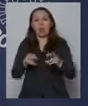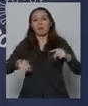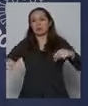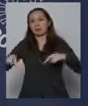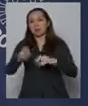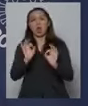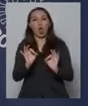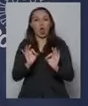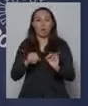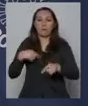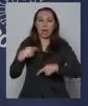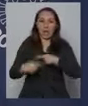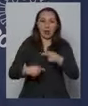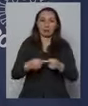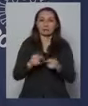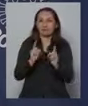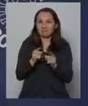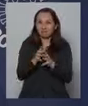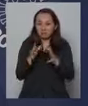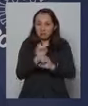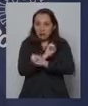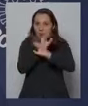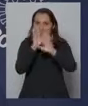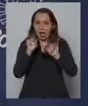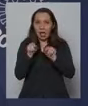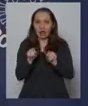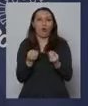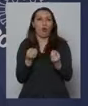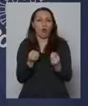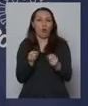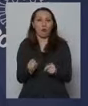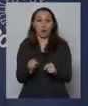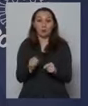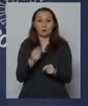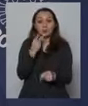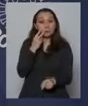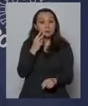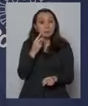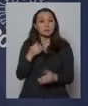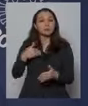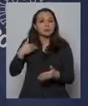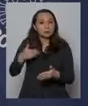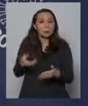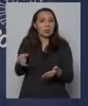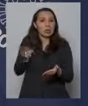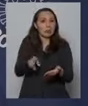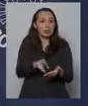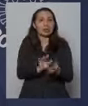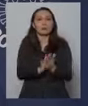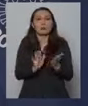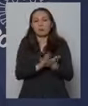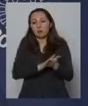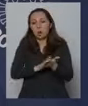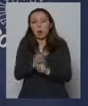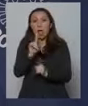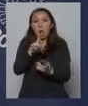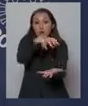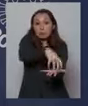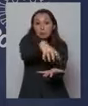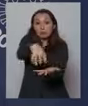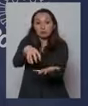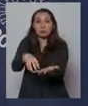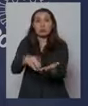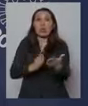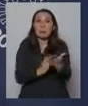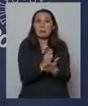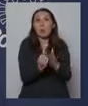vuelva a la normalidad. Tenemos que estar muy claros, obviamente, que esto se va a seguir repitiendo. Es decir, van a haber zonas geográficas que